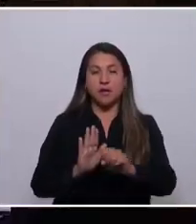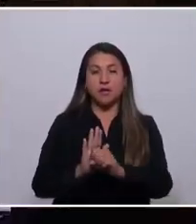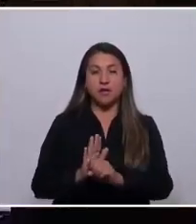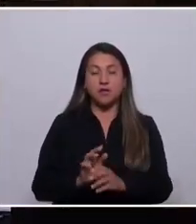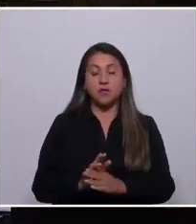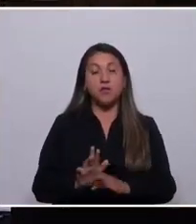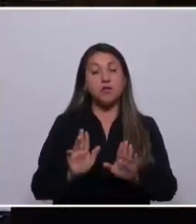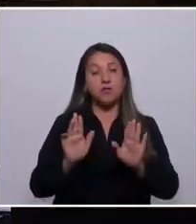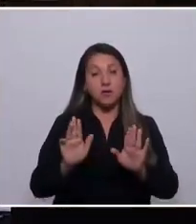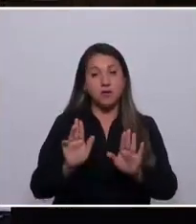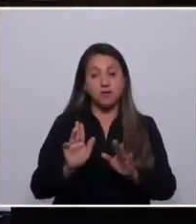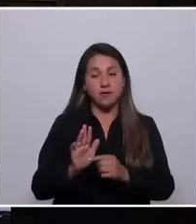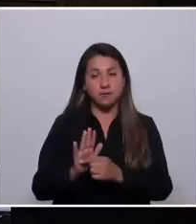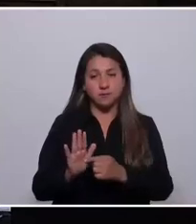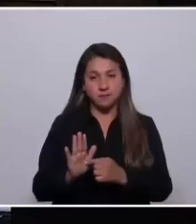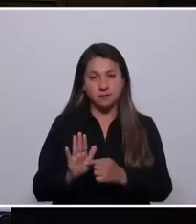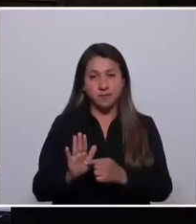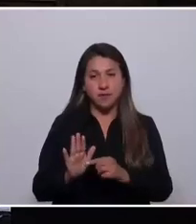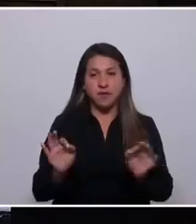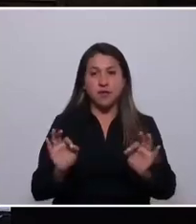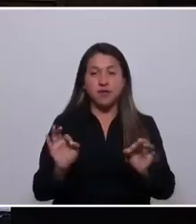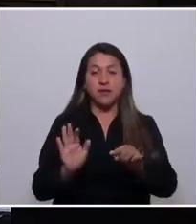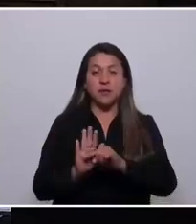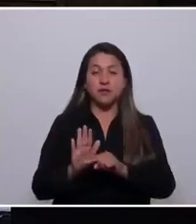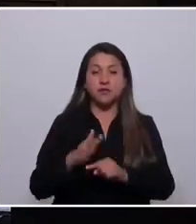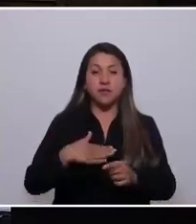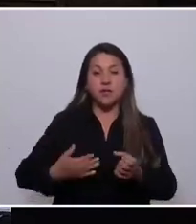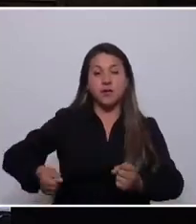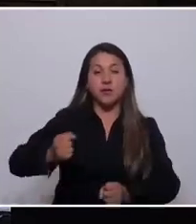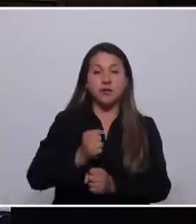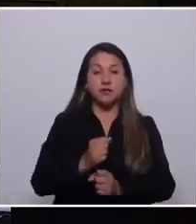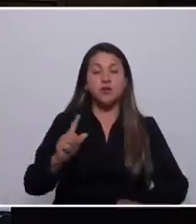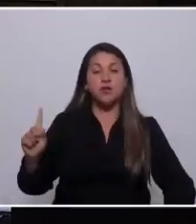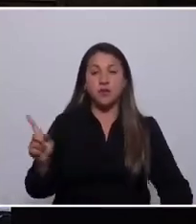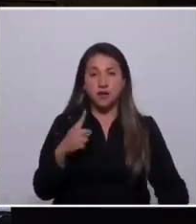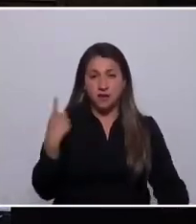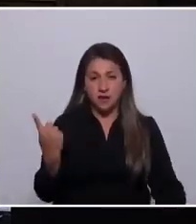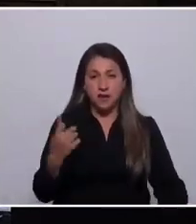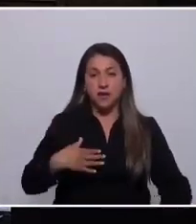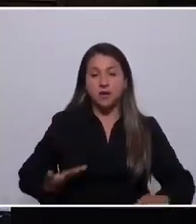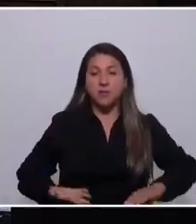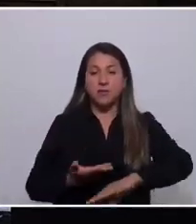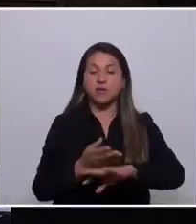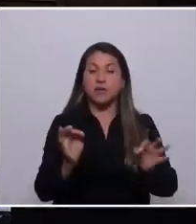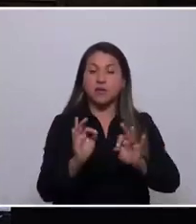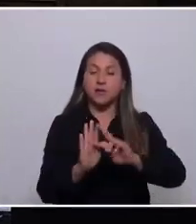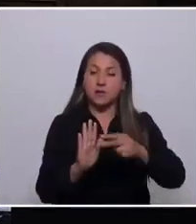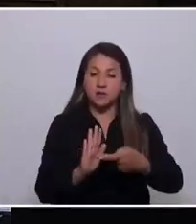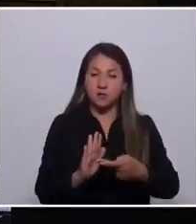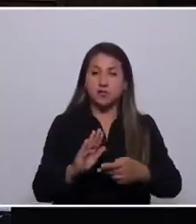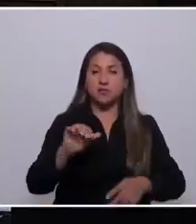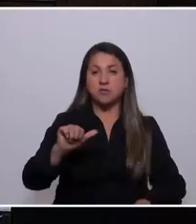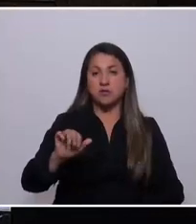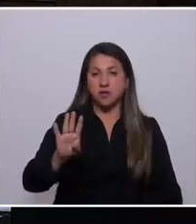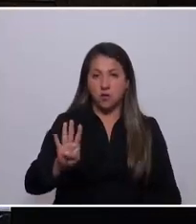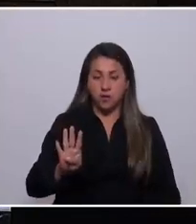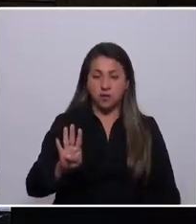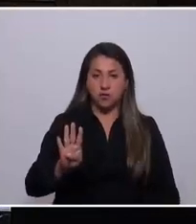9 de la indicación sustitutiva global se ha presentado la indicación número